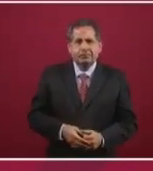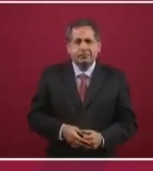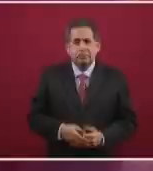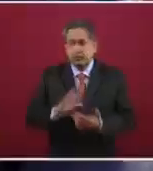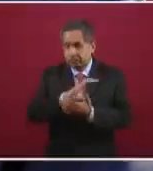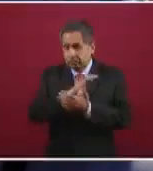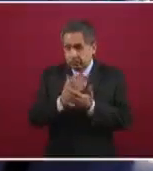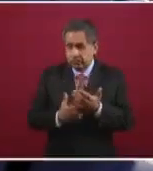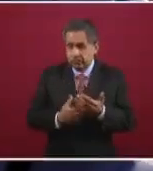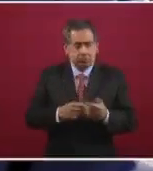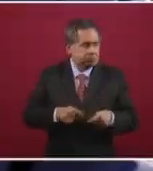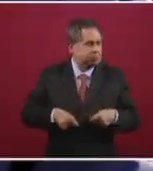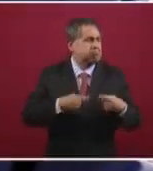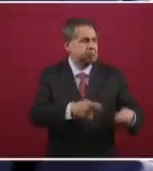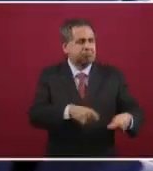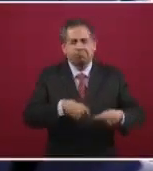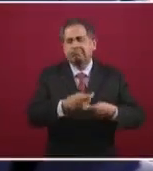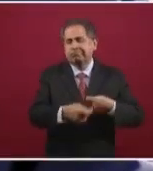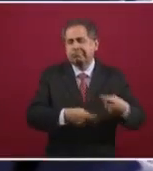Contratos entregados,